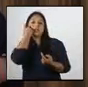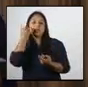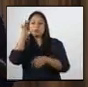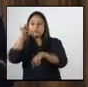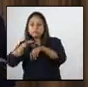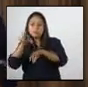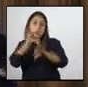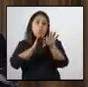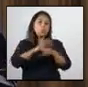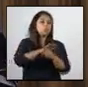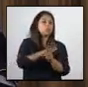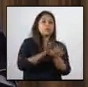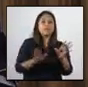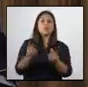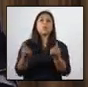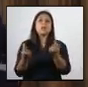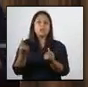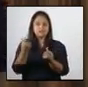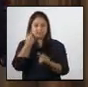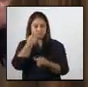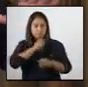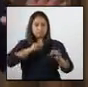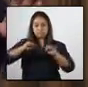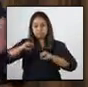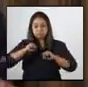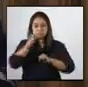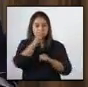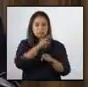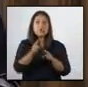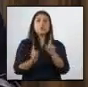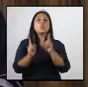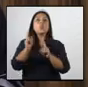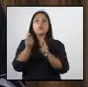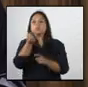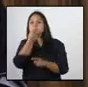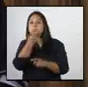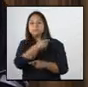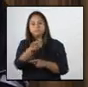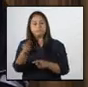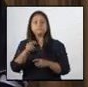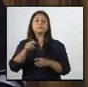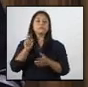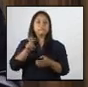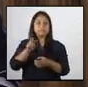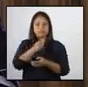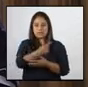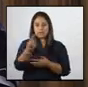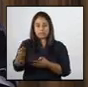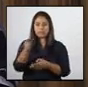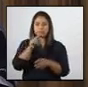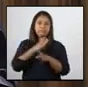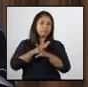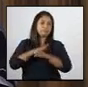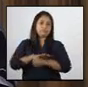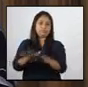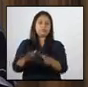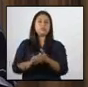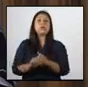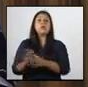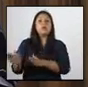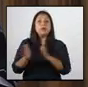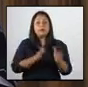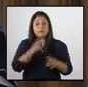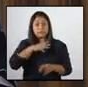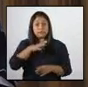así actuar conforme a las necesidades y podamos evitar más contagios tercero tenemos un mapa de zonas con